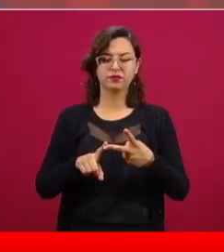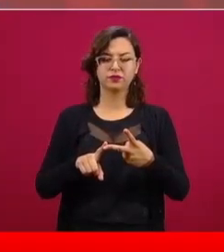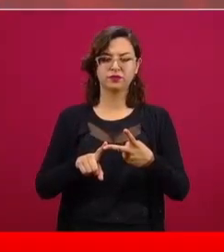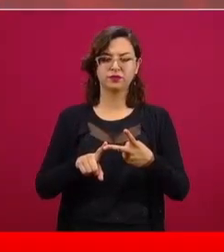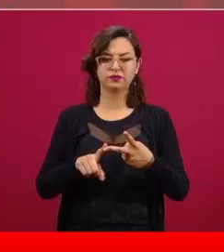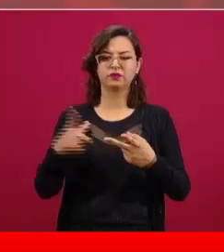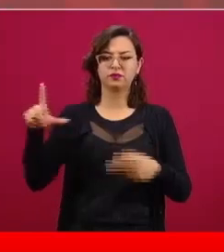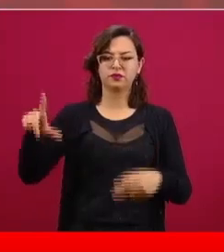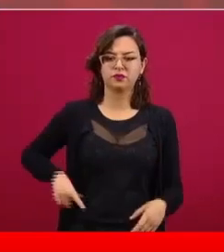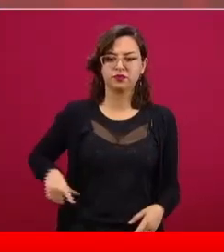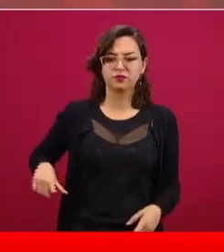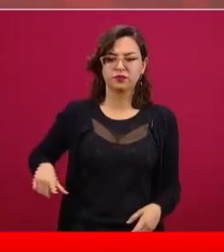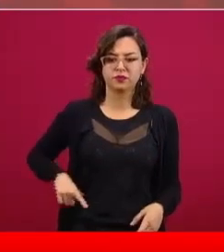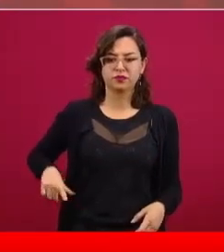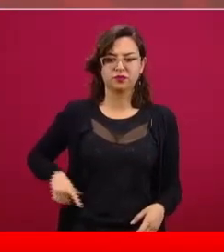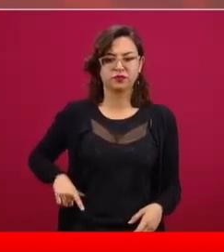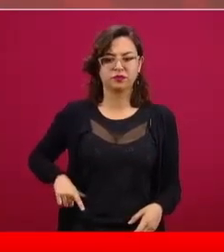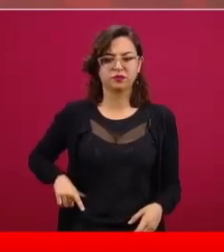por hacer un gobierno